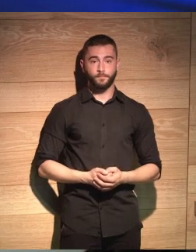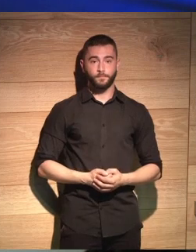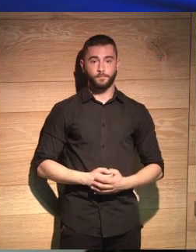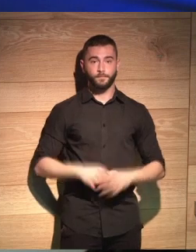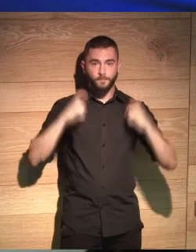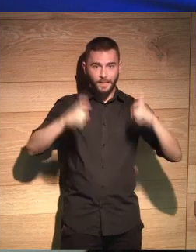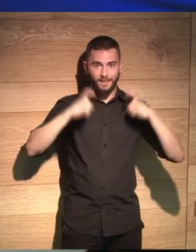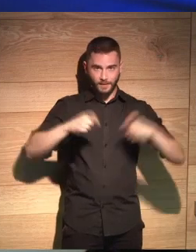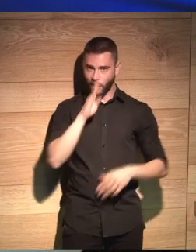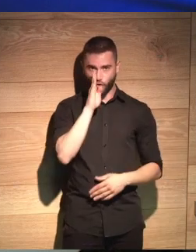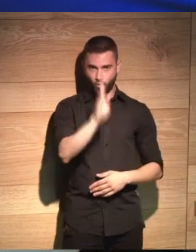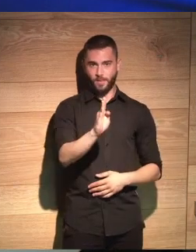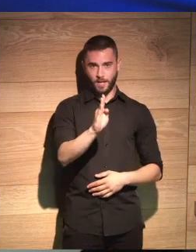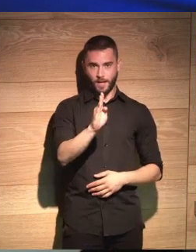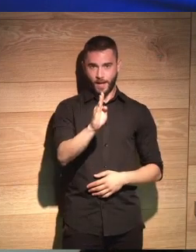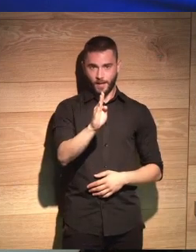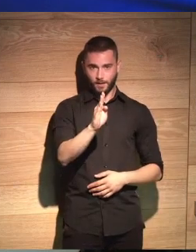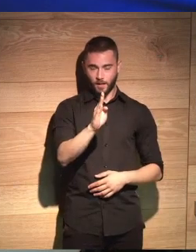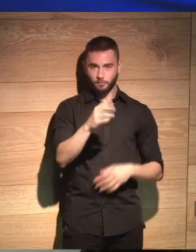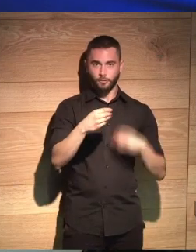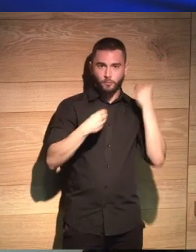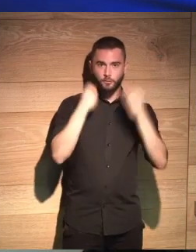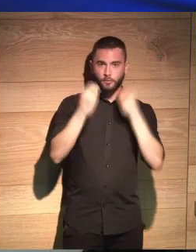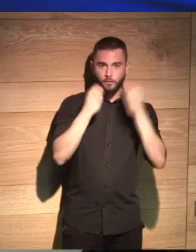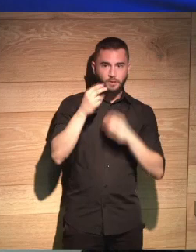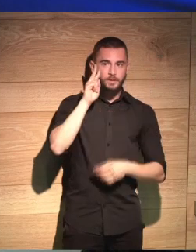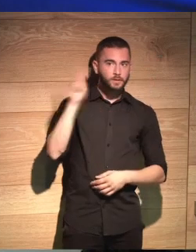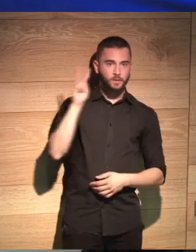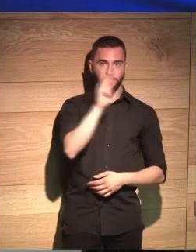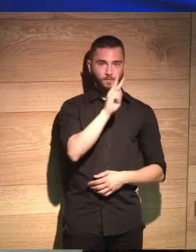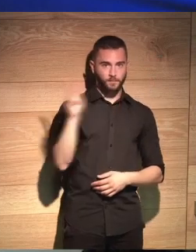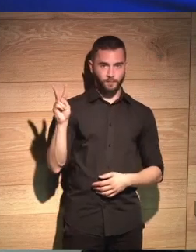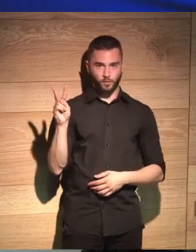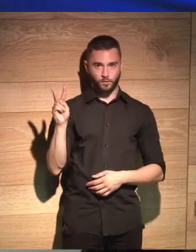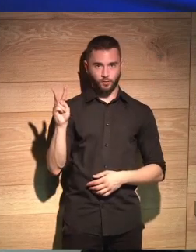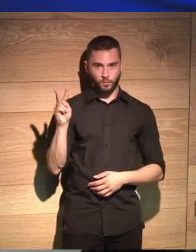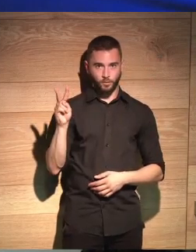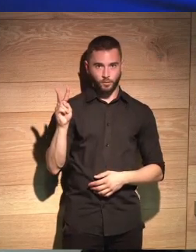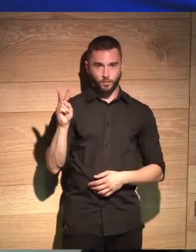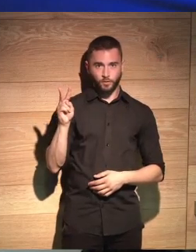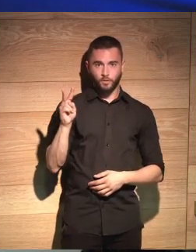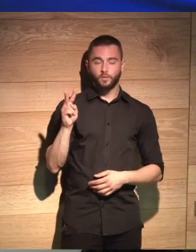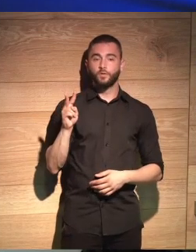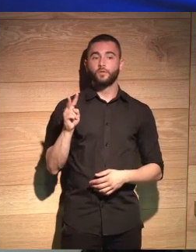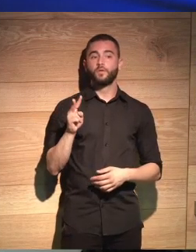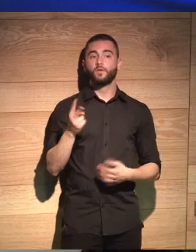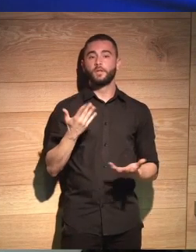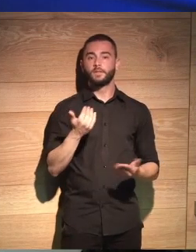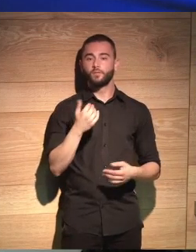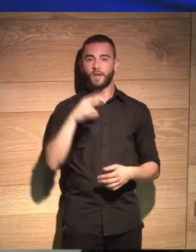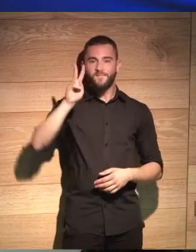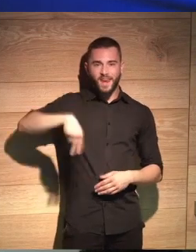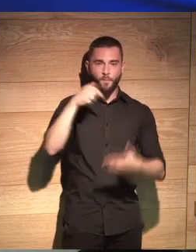manera directa, ¿no? Hacer una mímesis de lo que vemos no produce una verdad más profunda.